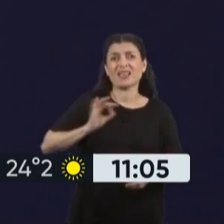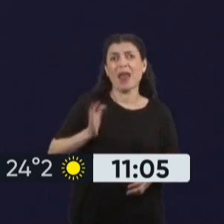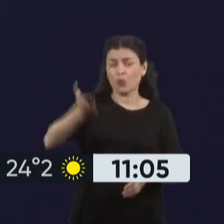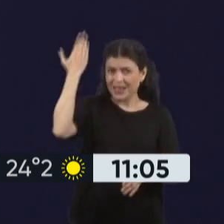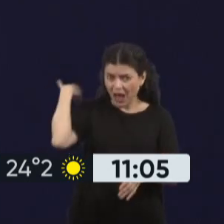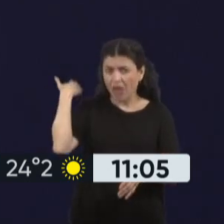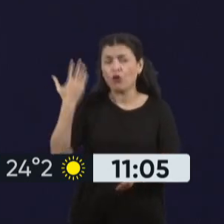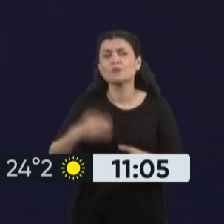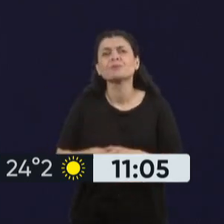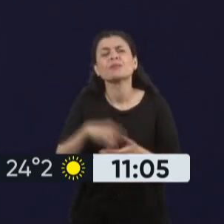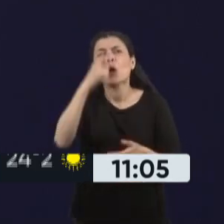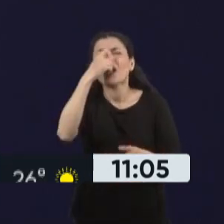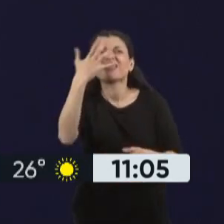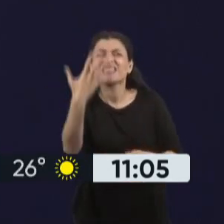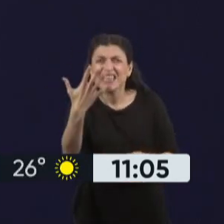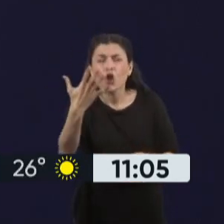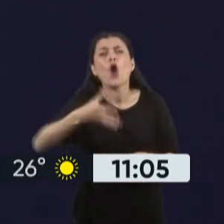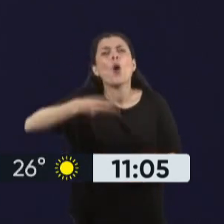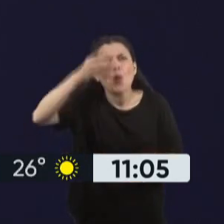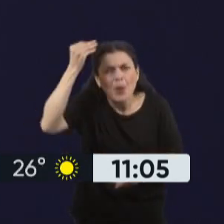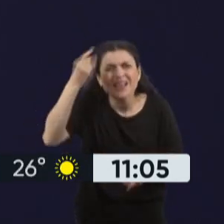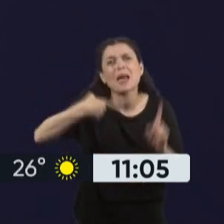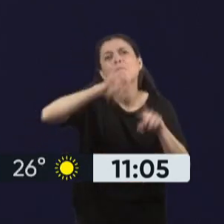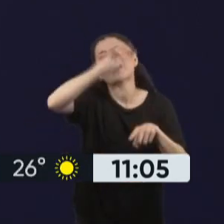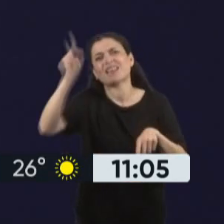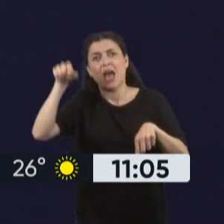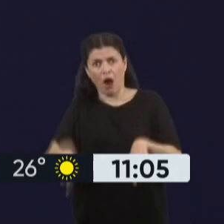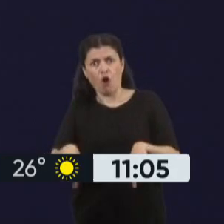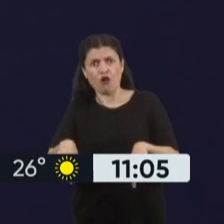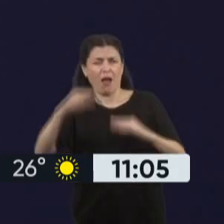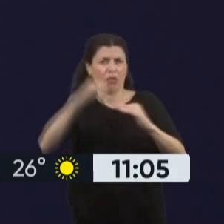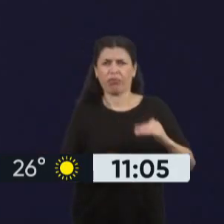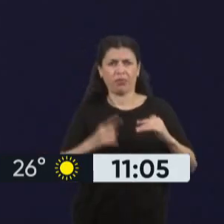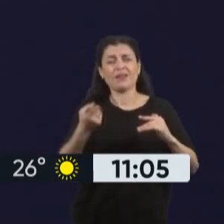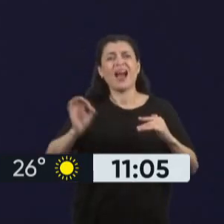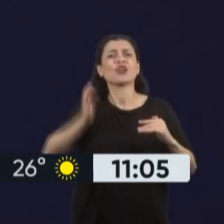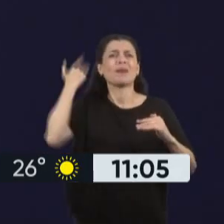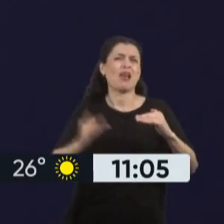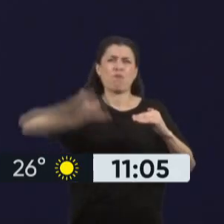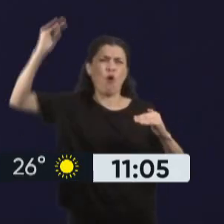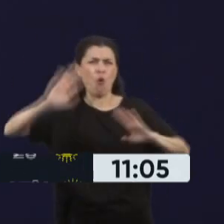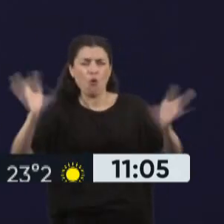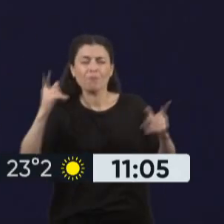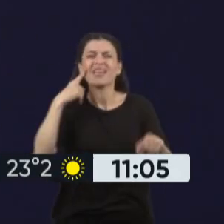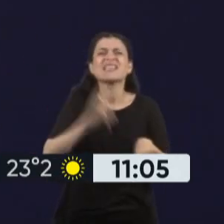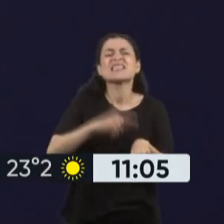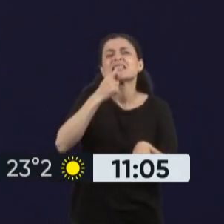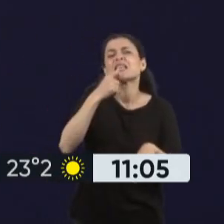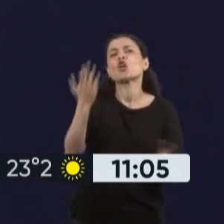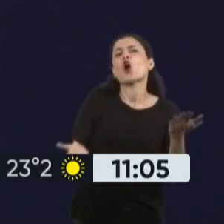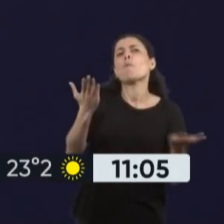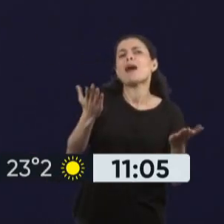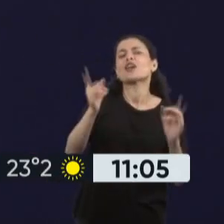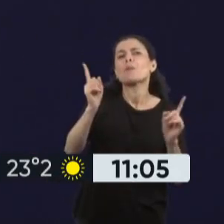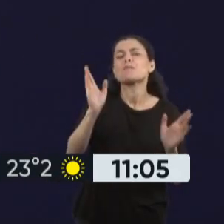era 25 veces la que es hoy. Y cuando uno compara mismos periodos, agosto